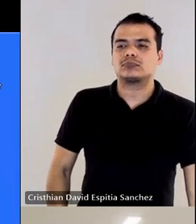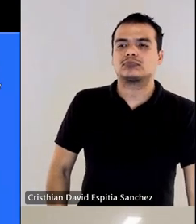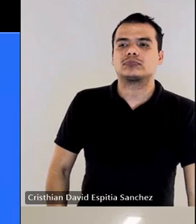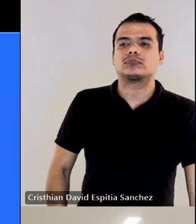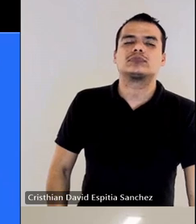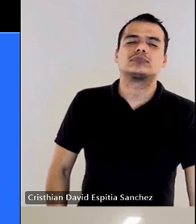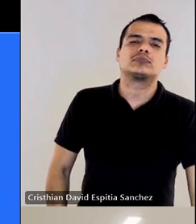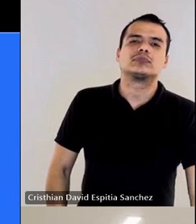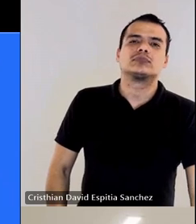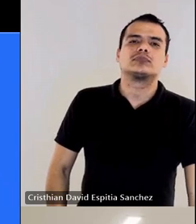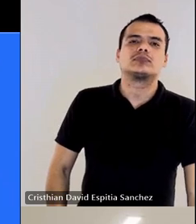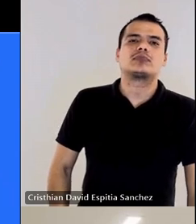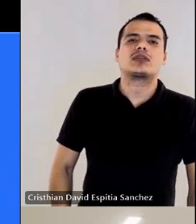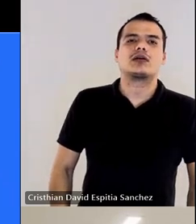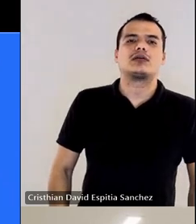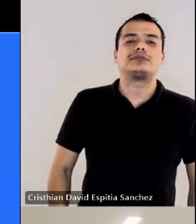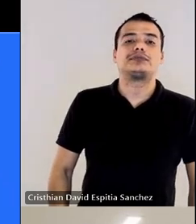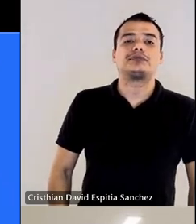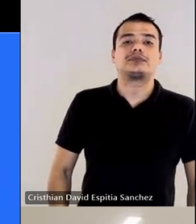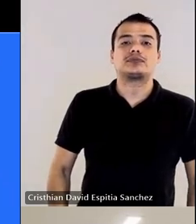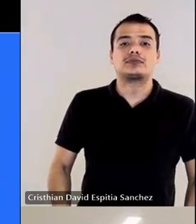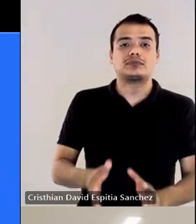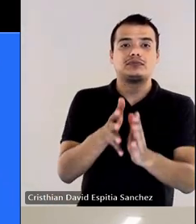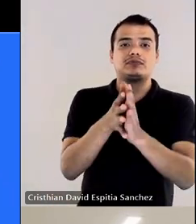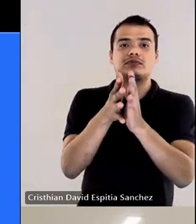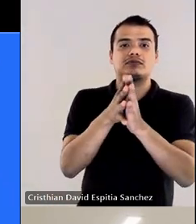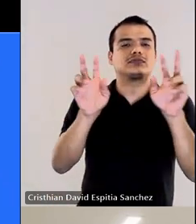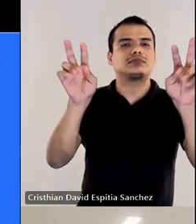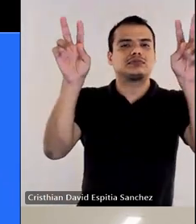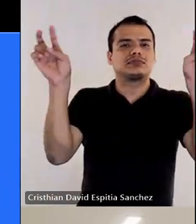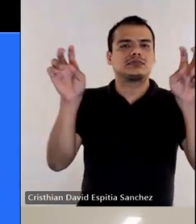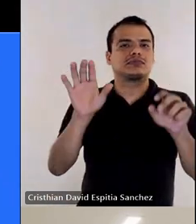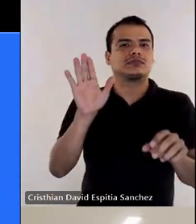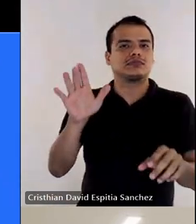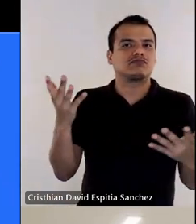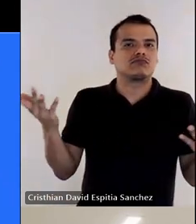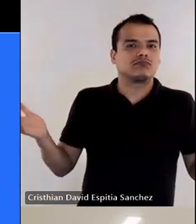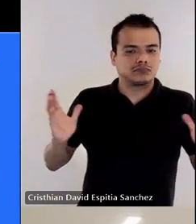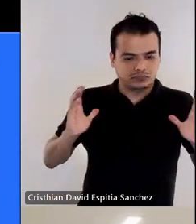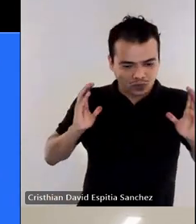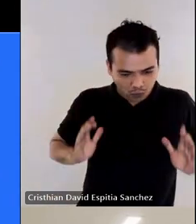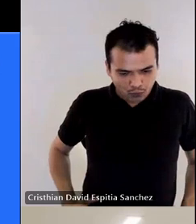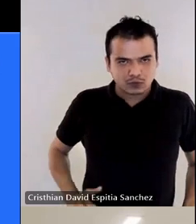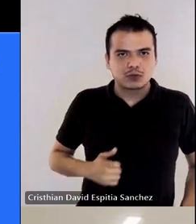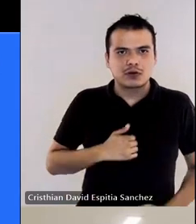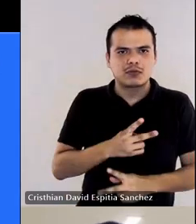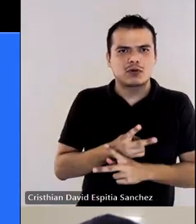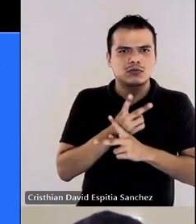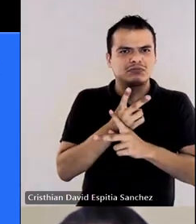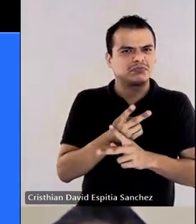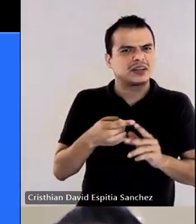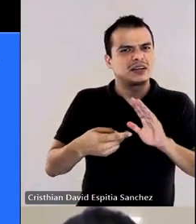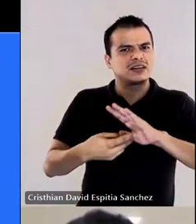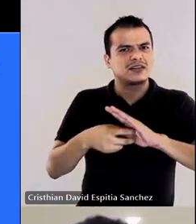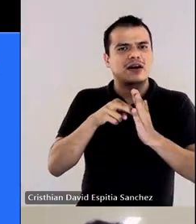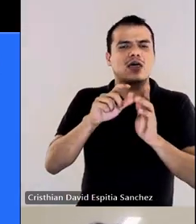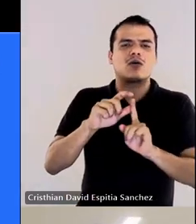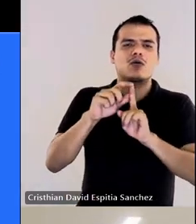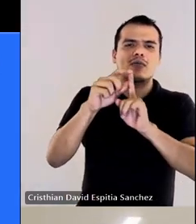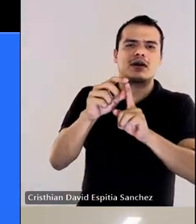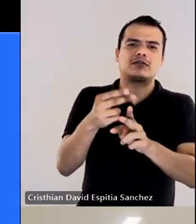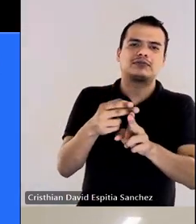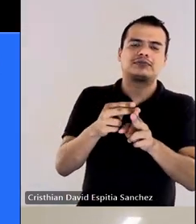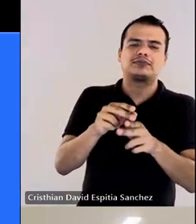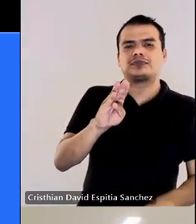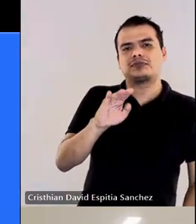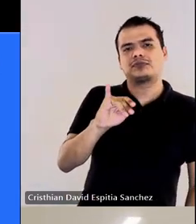Bien, entonces, cuando hablamos de esa famosa bioseguridad, es todo ese conjunto de normas, técnicas, medidas para